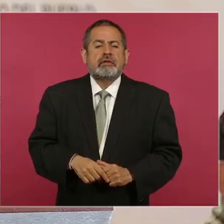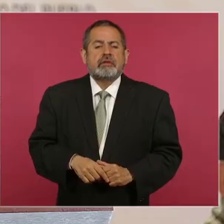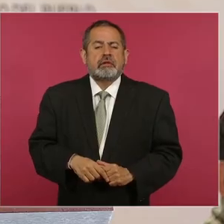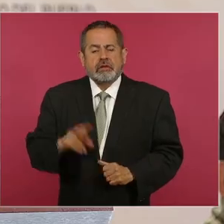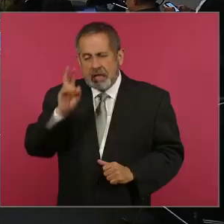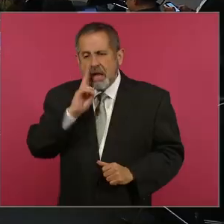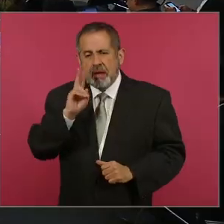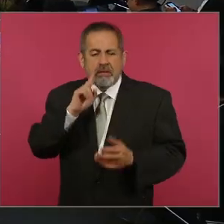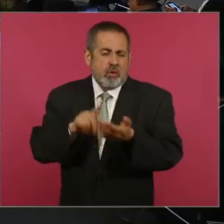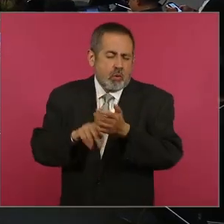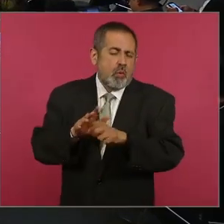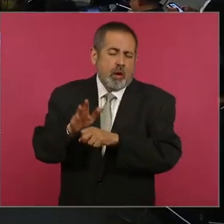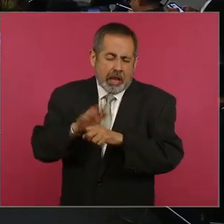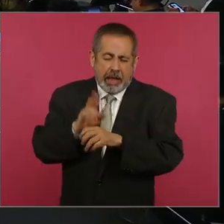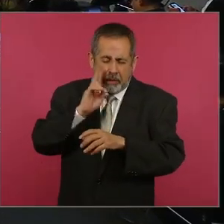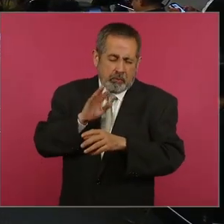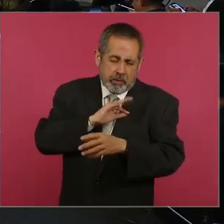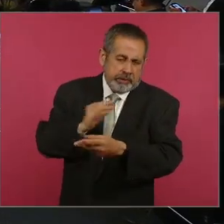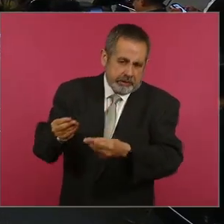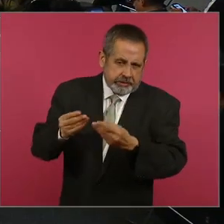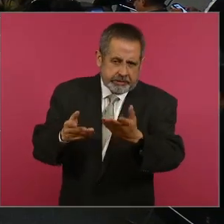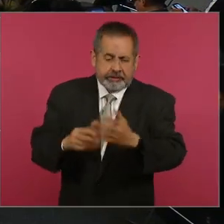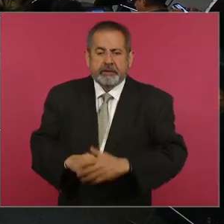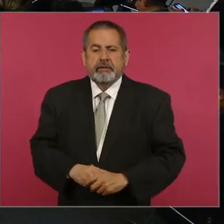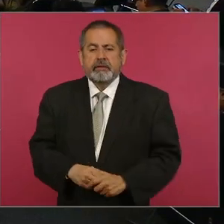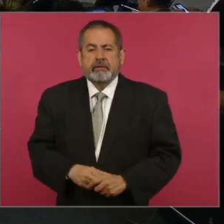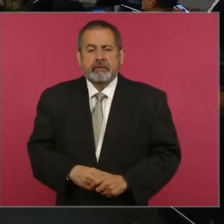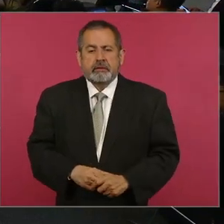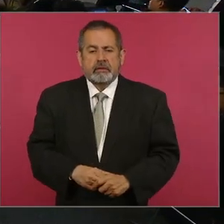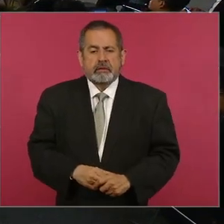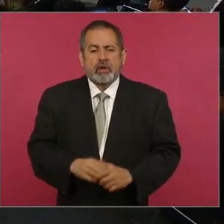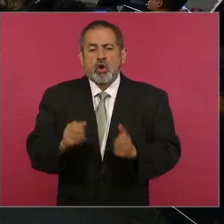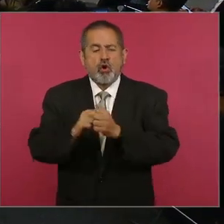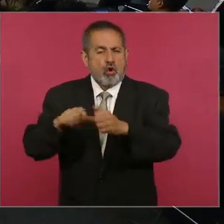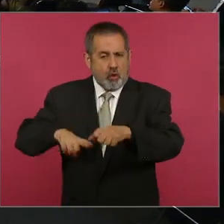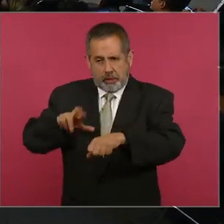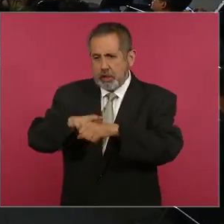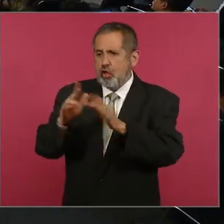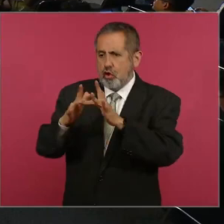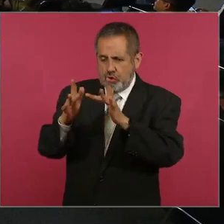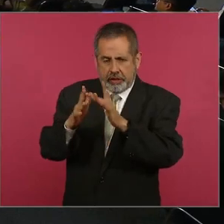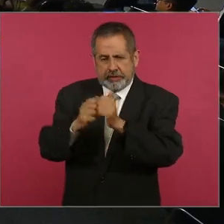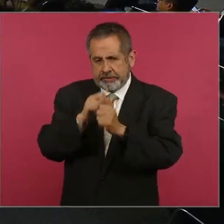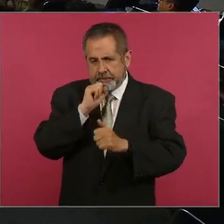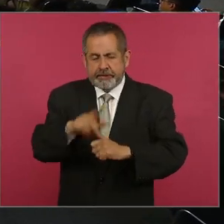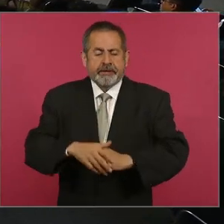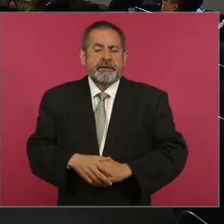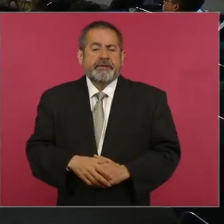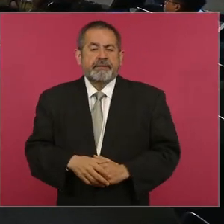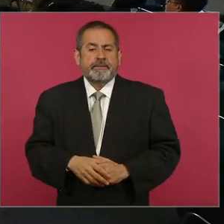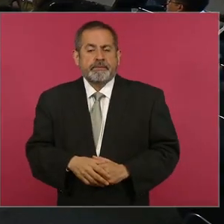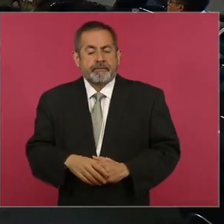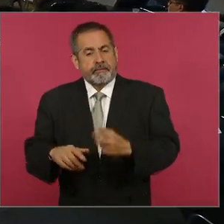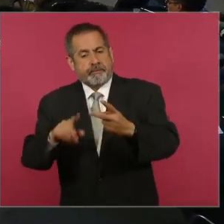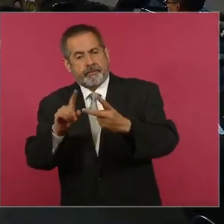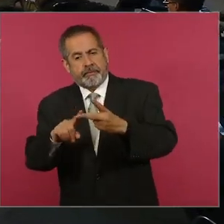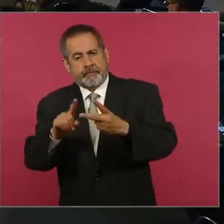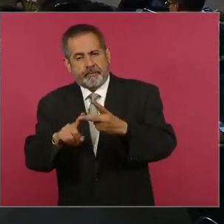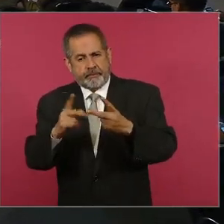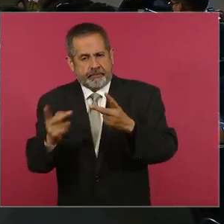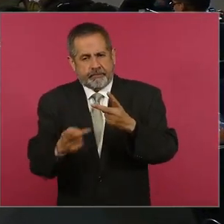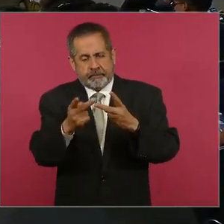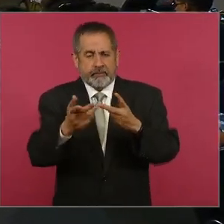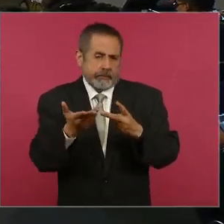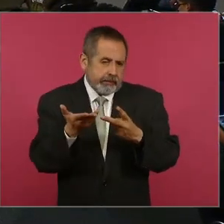y vemos qué se hace, ¿no? Sí, gracias, presidente. También con ya, el gobernador. Gracias. Como segunda